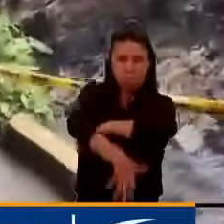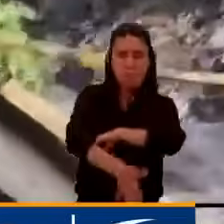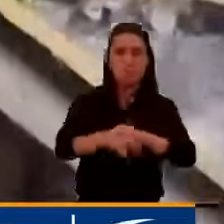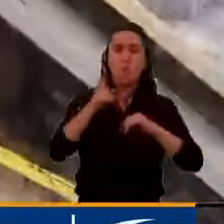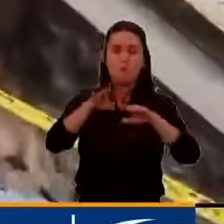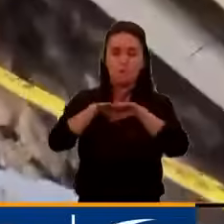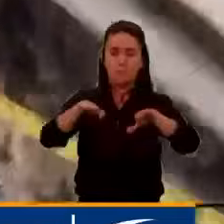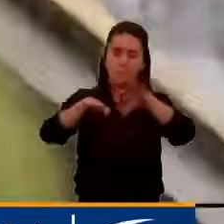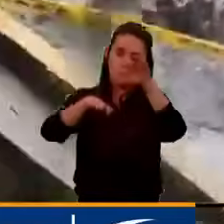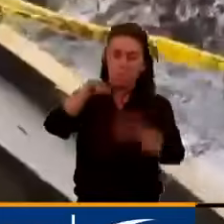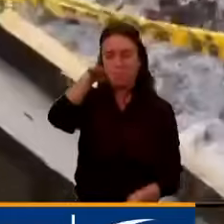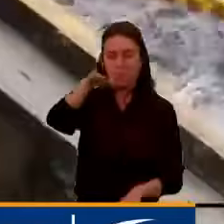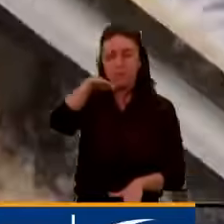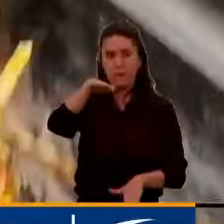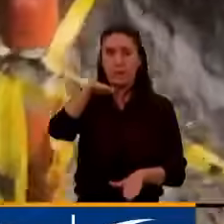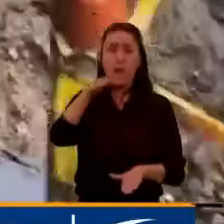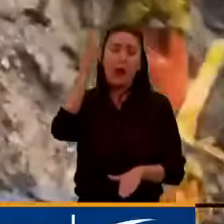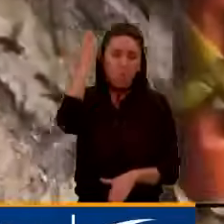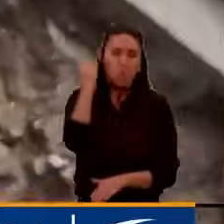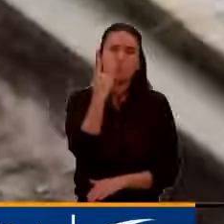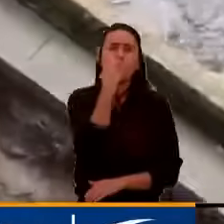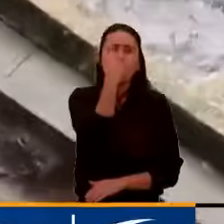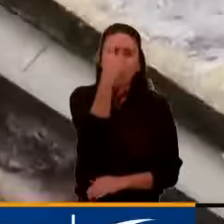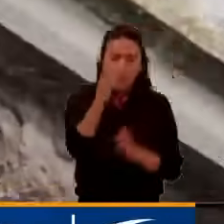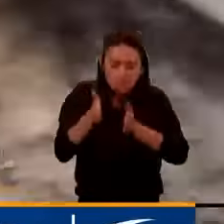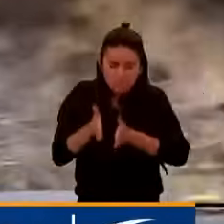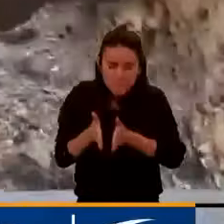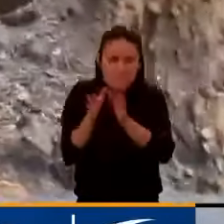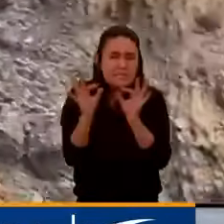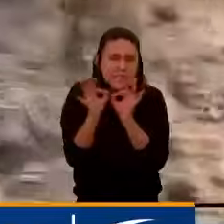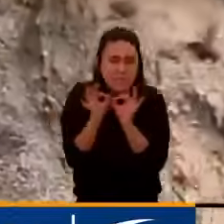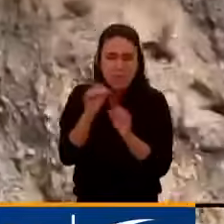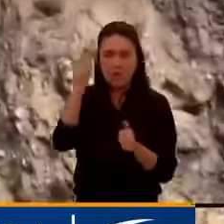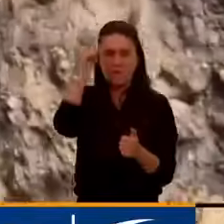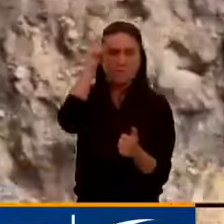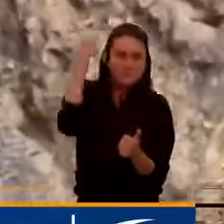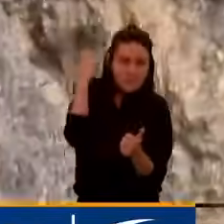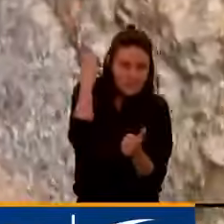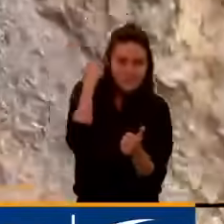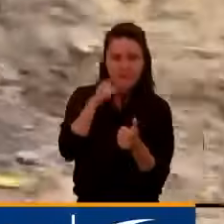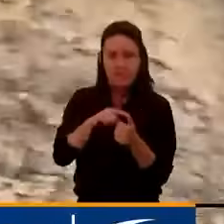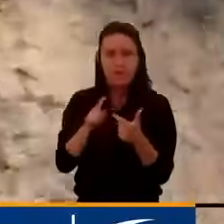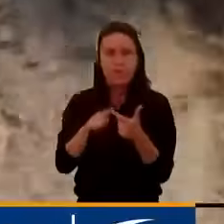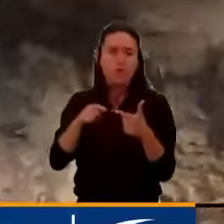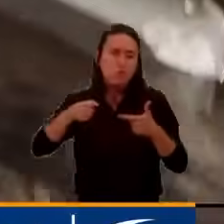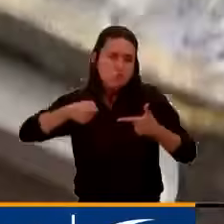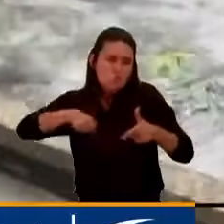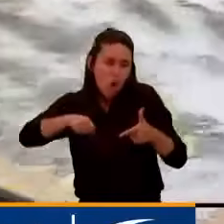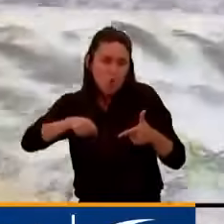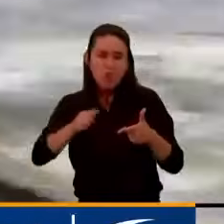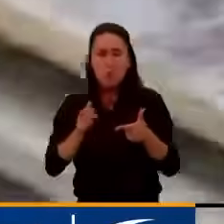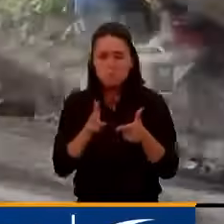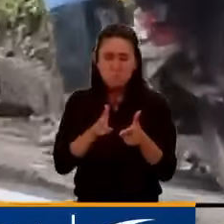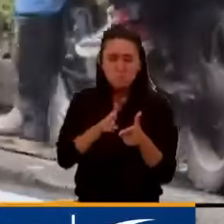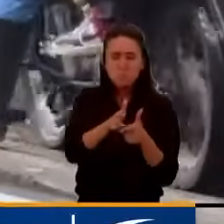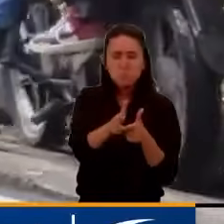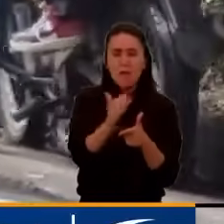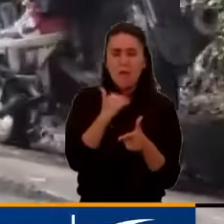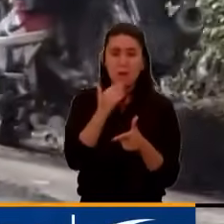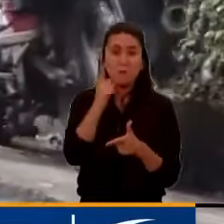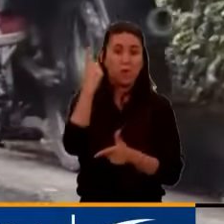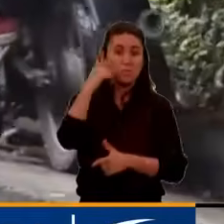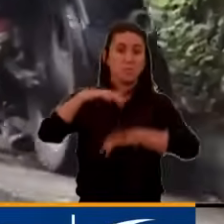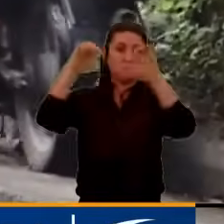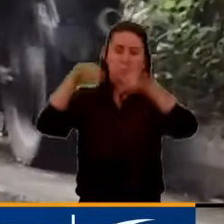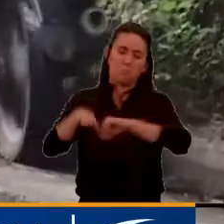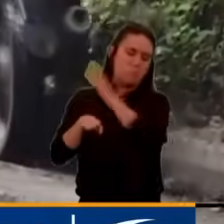pero había quedado un sitio para pasar por lo menos motocicletas, el ganado y el comercio realmente de esa región. Anoche, con las fuertes precipitaciones,